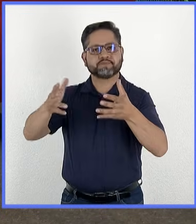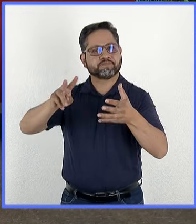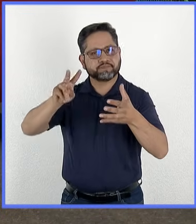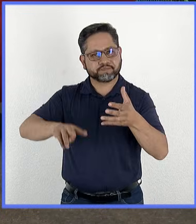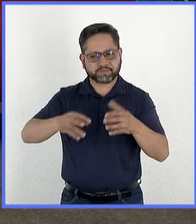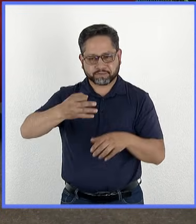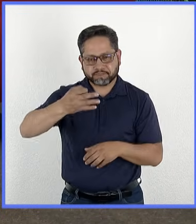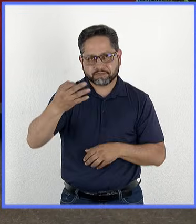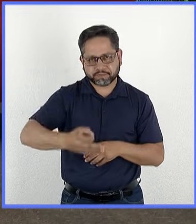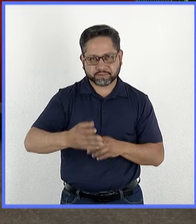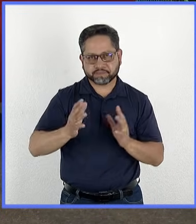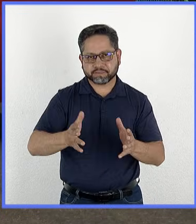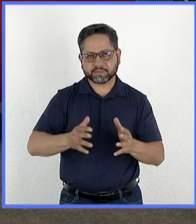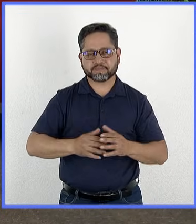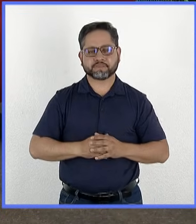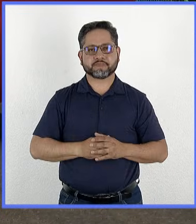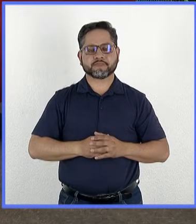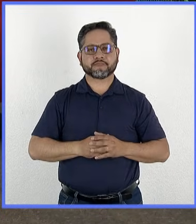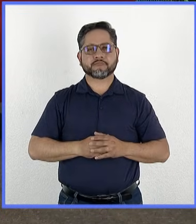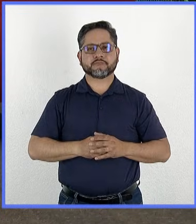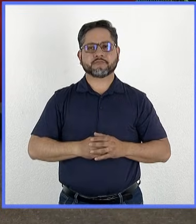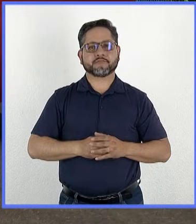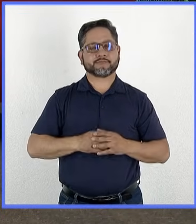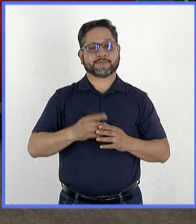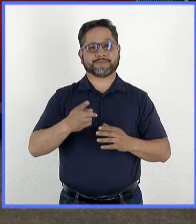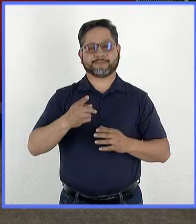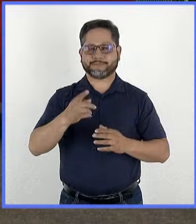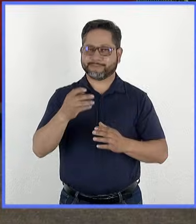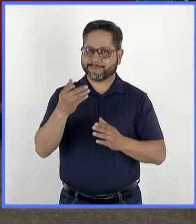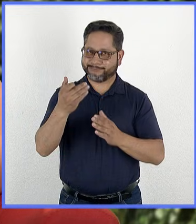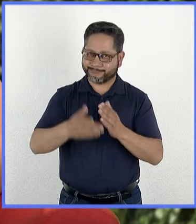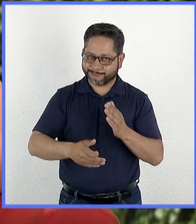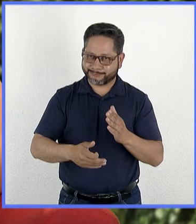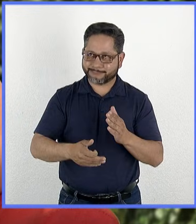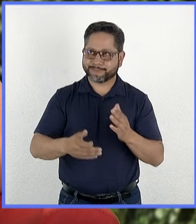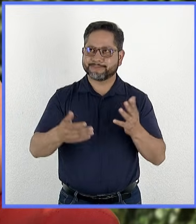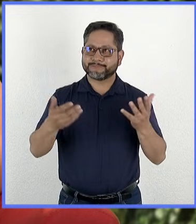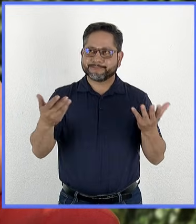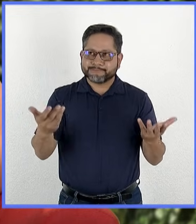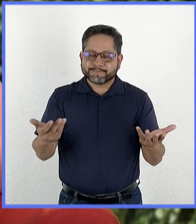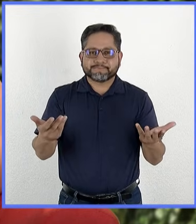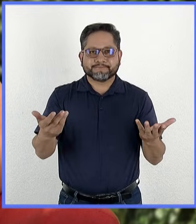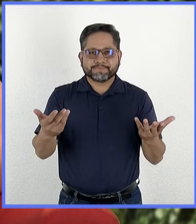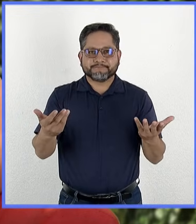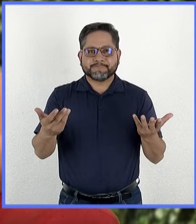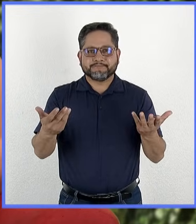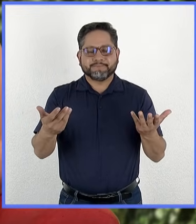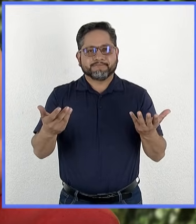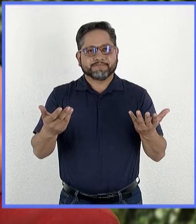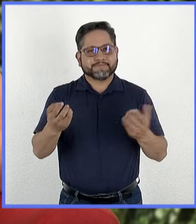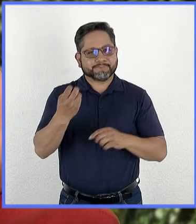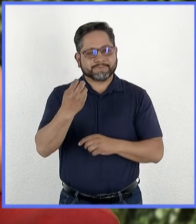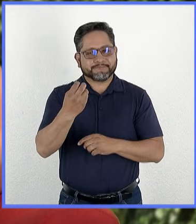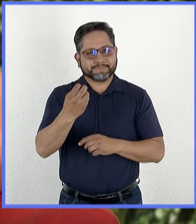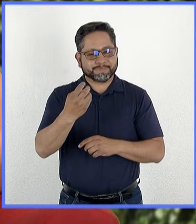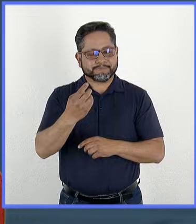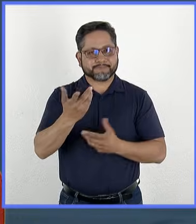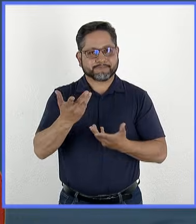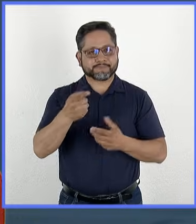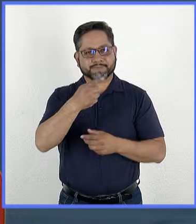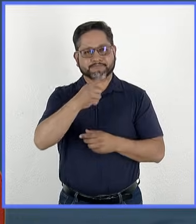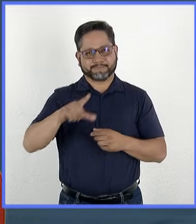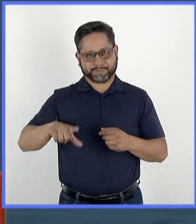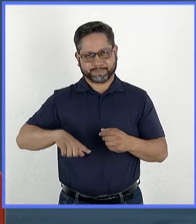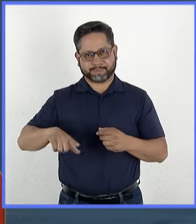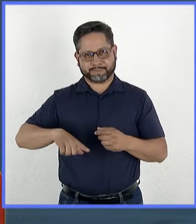totalmente listo. La otra parte es la que nos está, la que le toca pues tanto al